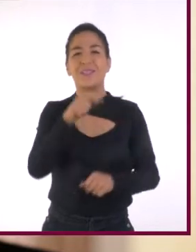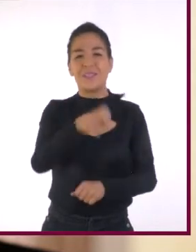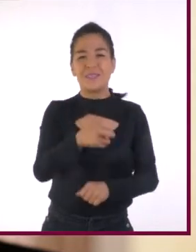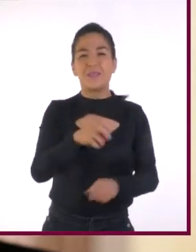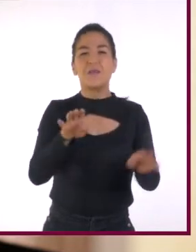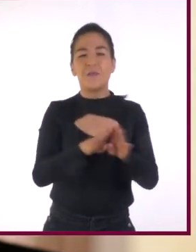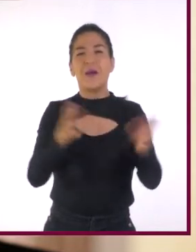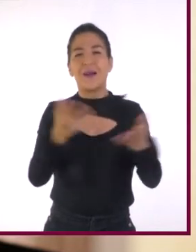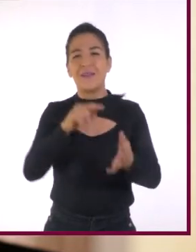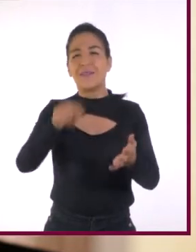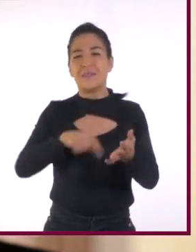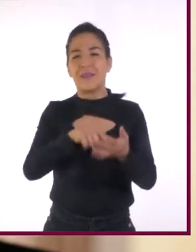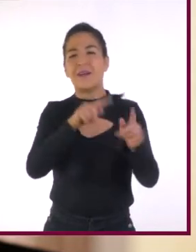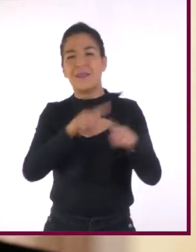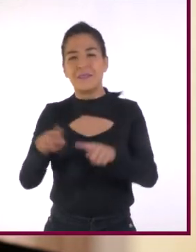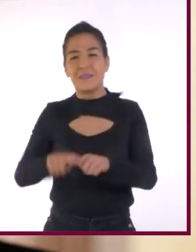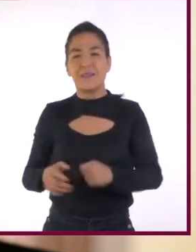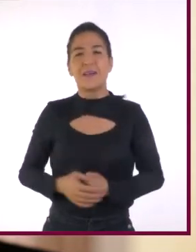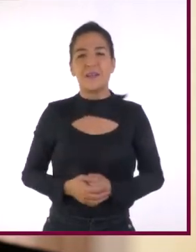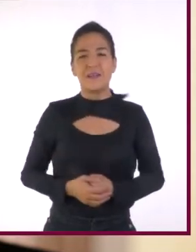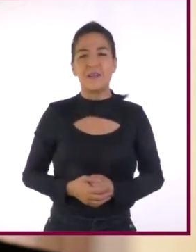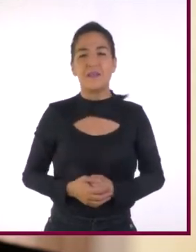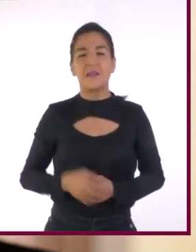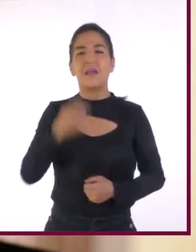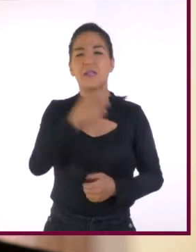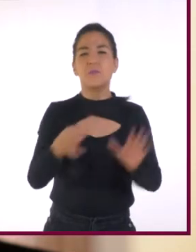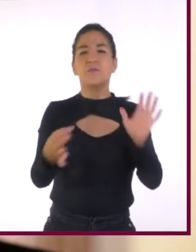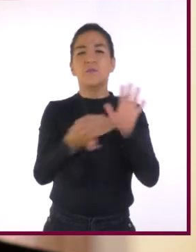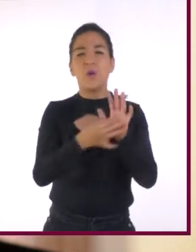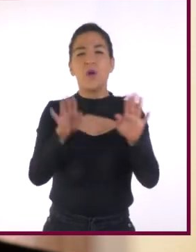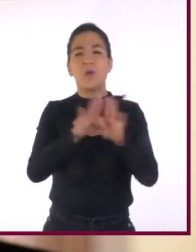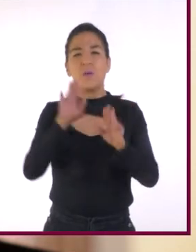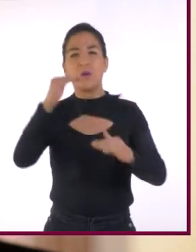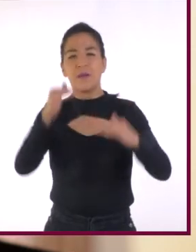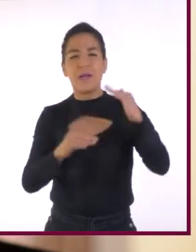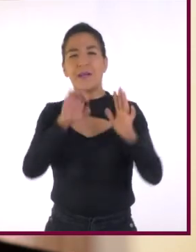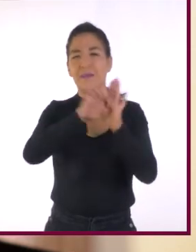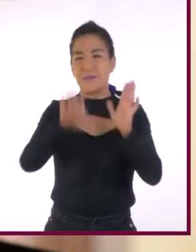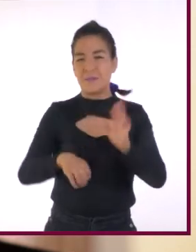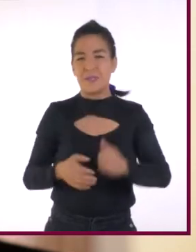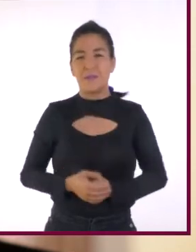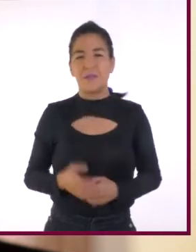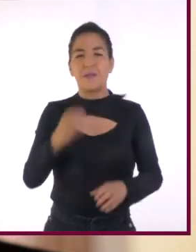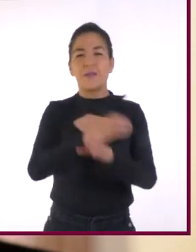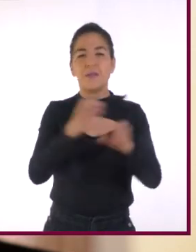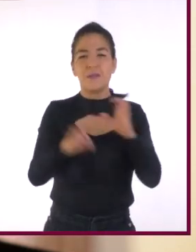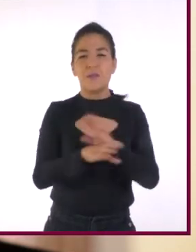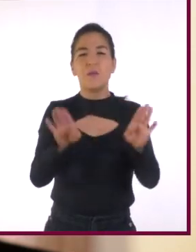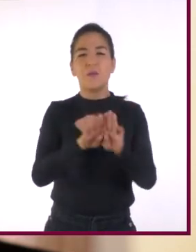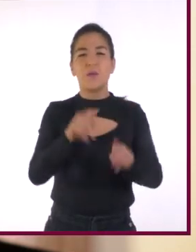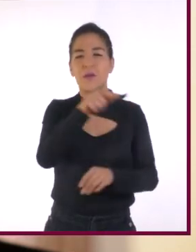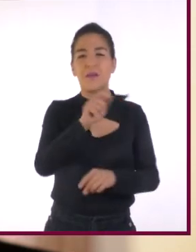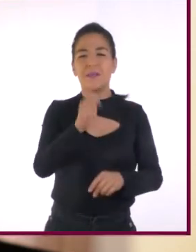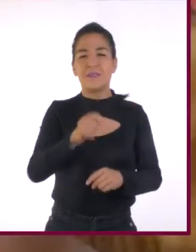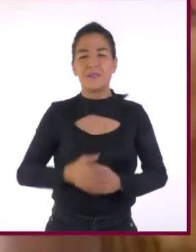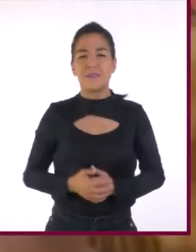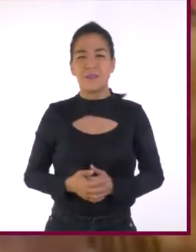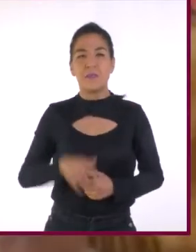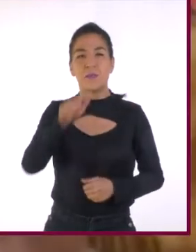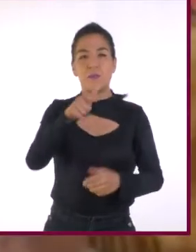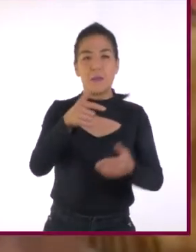un punto, ¿no? Un punto donde todo esto suma cero. Entonces, este punto lo podemos interpretar como un punto de equilibrio. No sé, por ejemplo, de cualquier objeto,